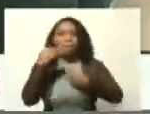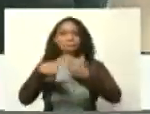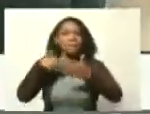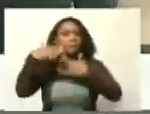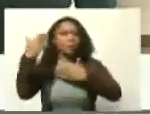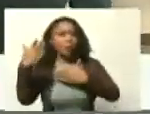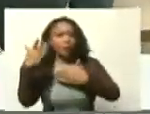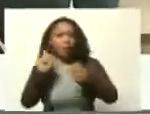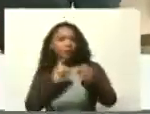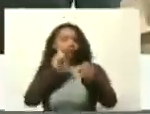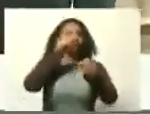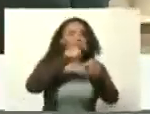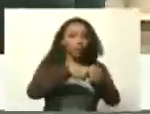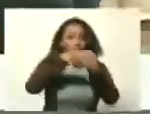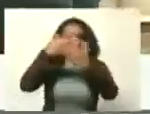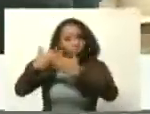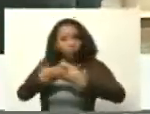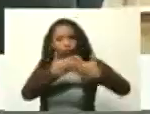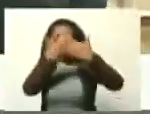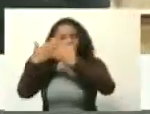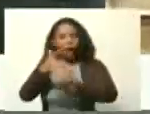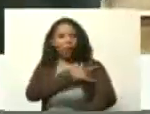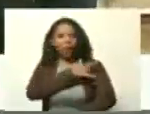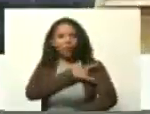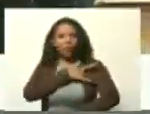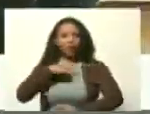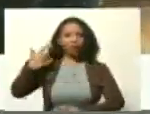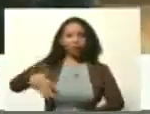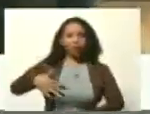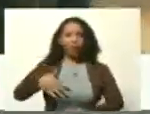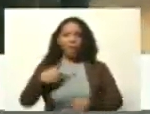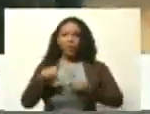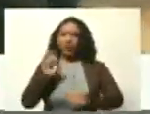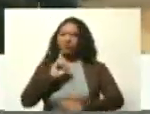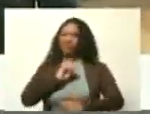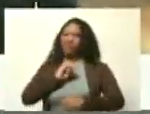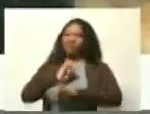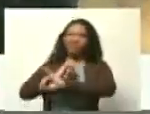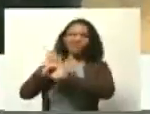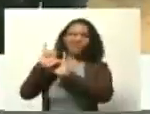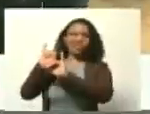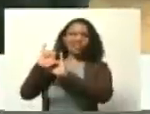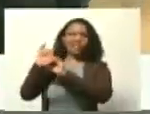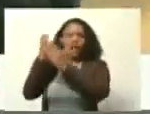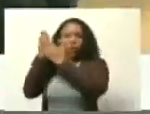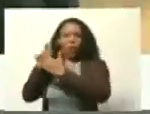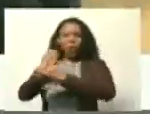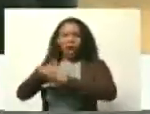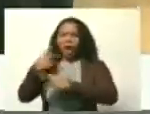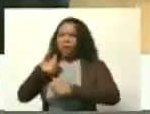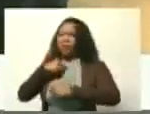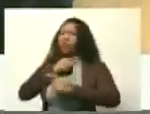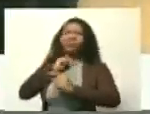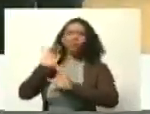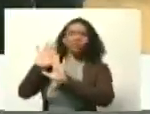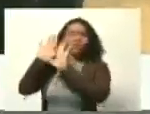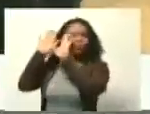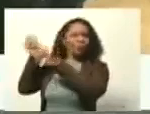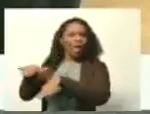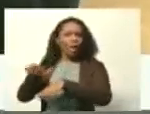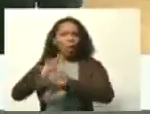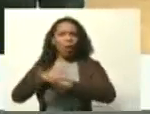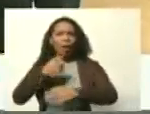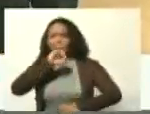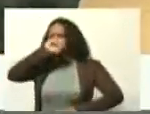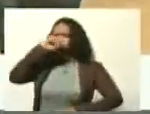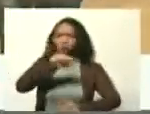la universidad a estudiar Derecho. Pero no terminé mis estudios porque comprobé que mi verdadera pasión es la